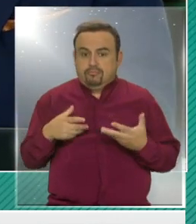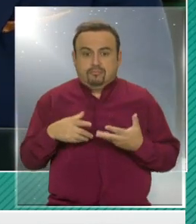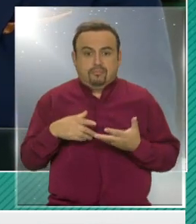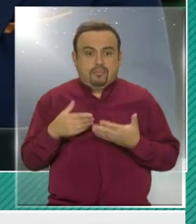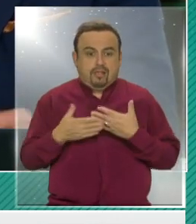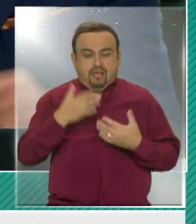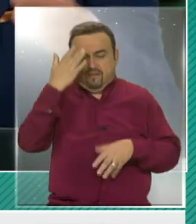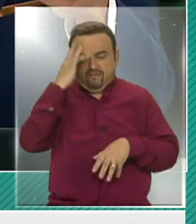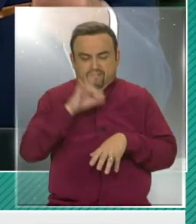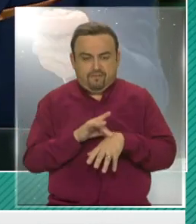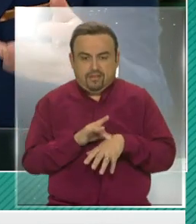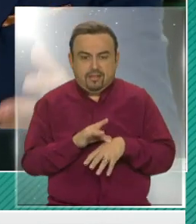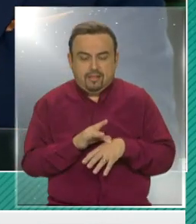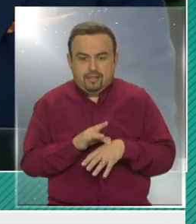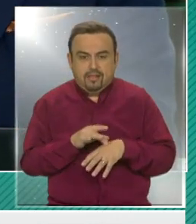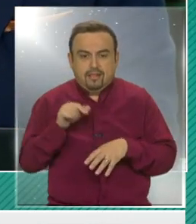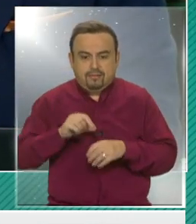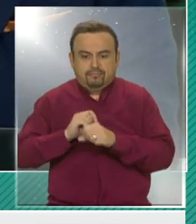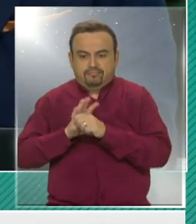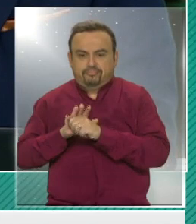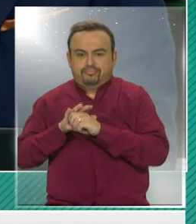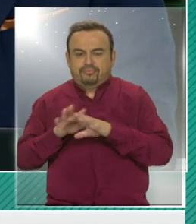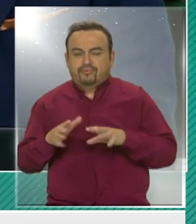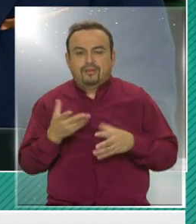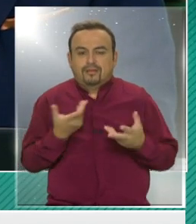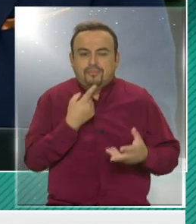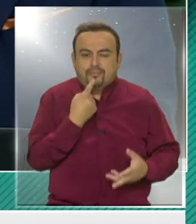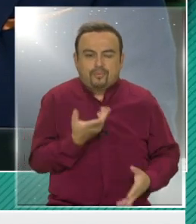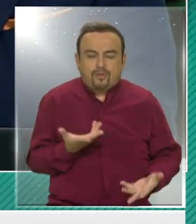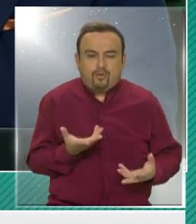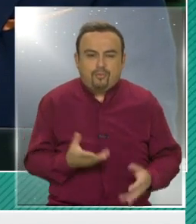enfermedades y virus y más encima del cobi 19